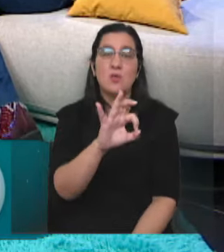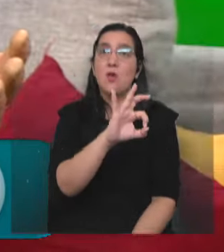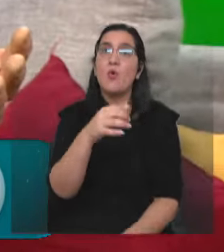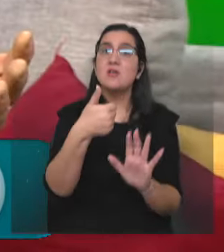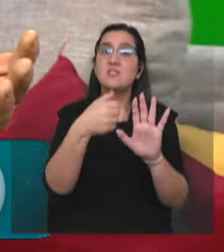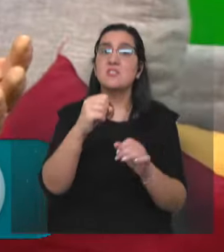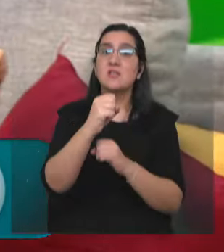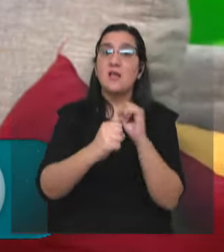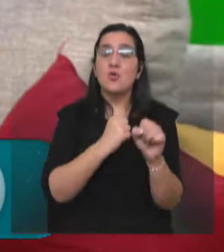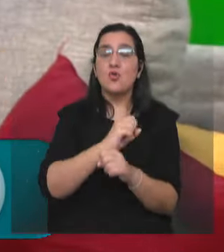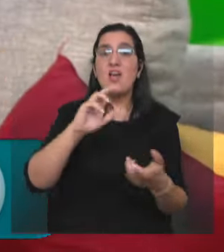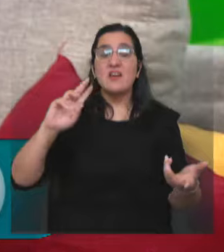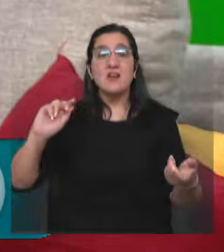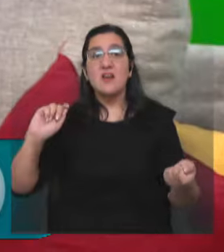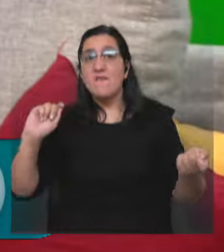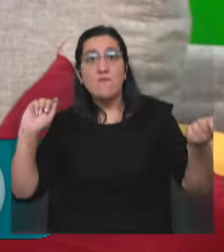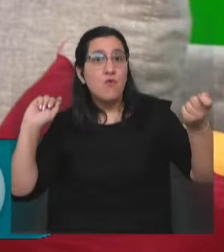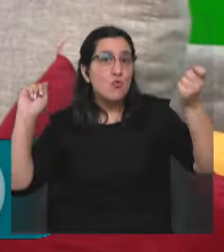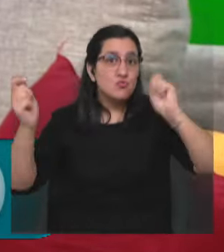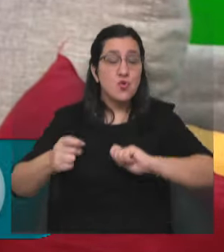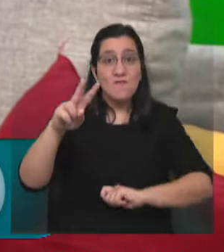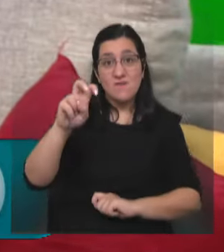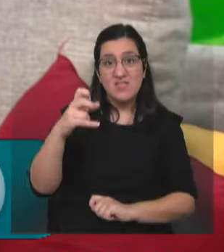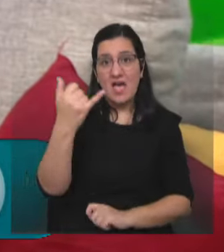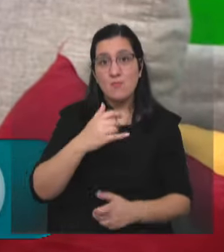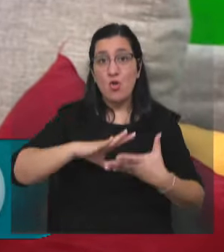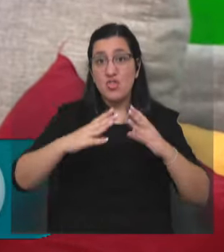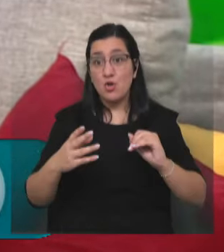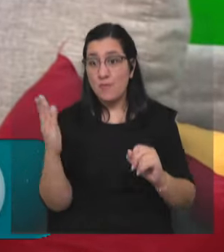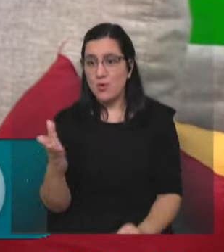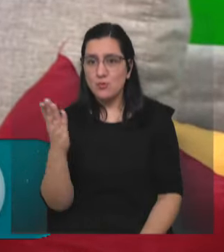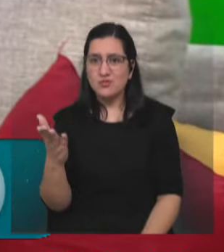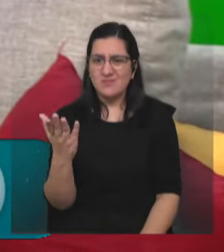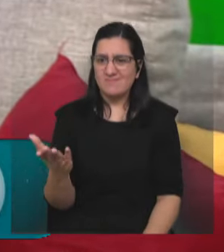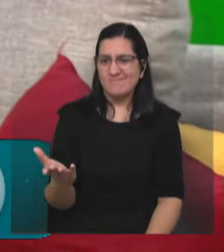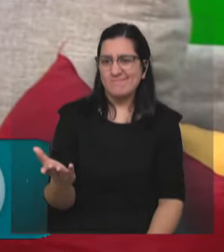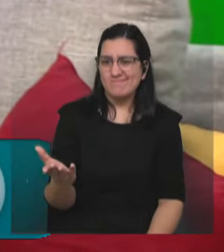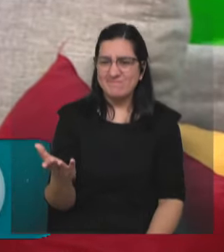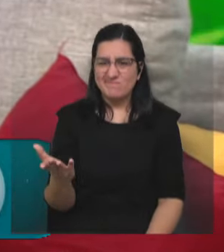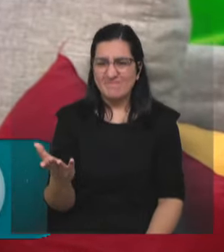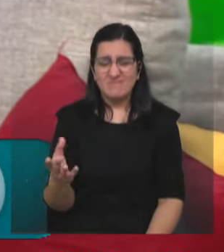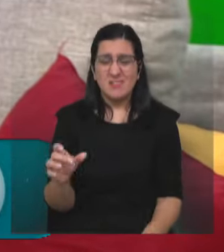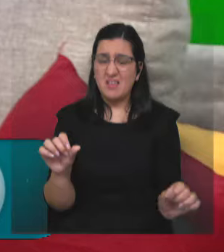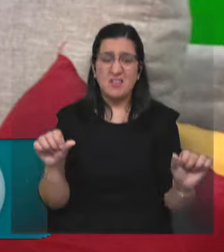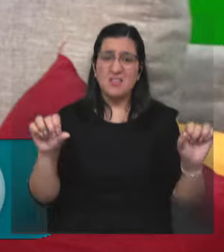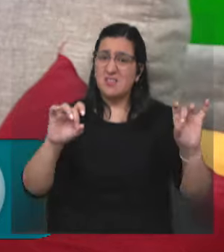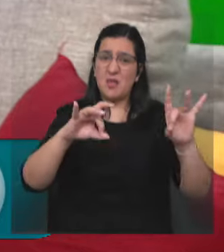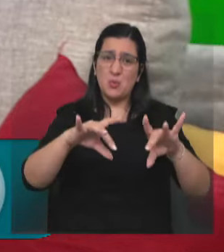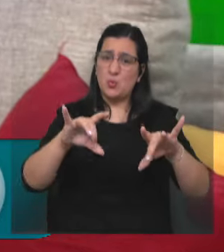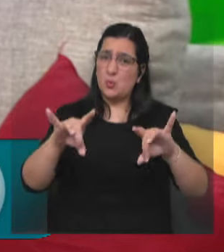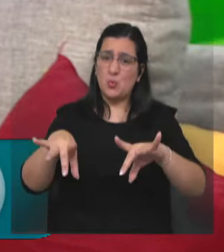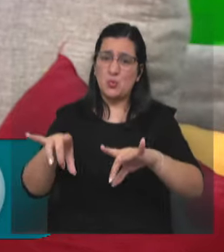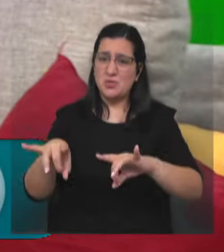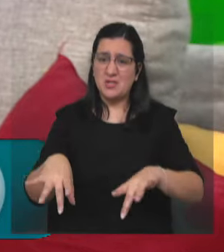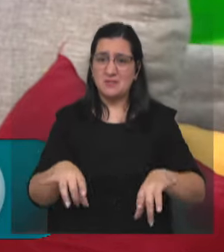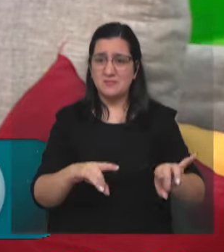con la Revolución Verde, se han puesto modelos de producción que degradan sistemáticamente el suelo, que